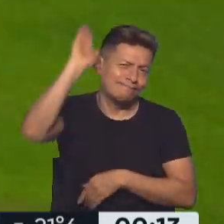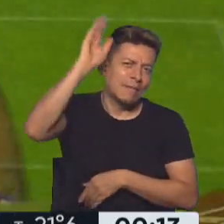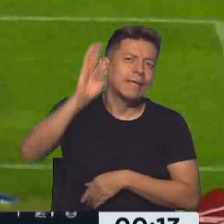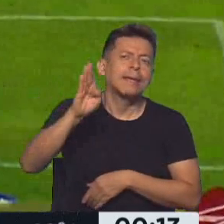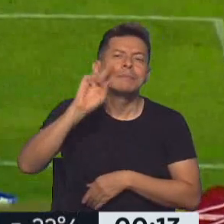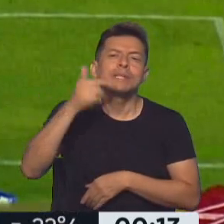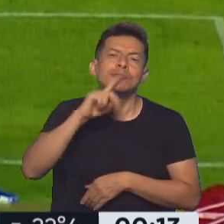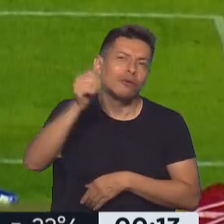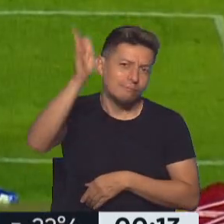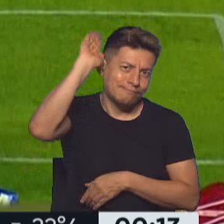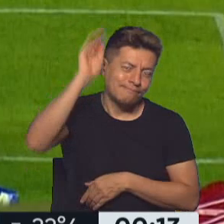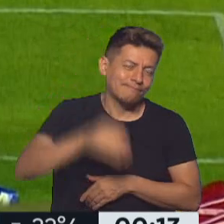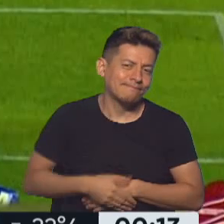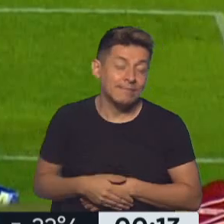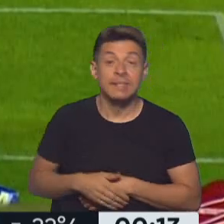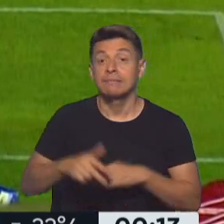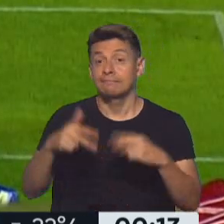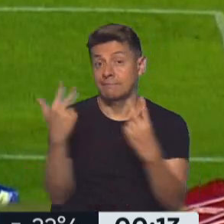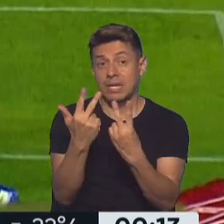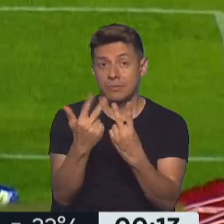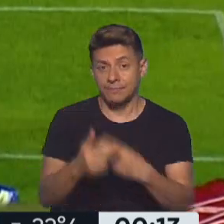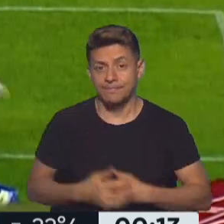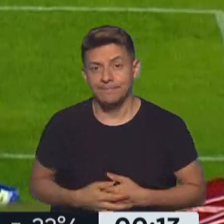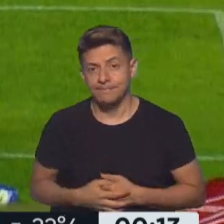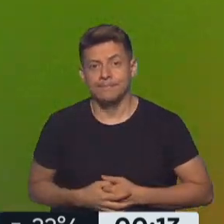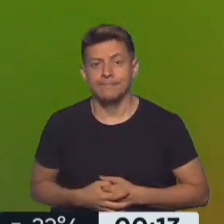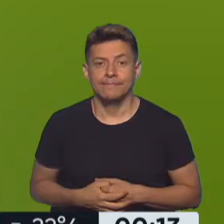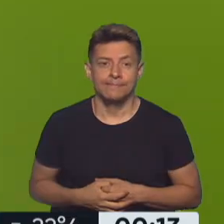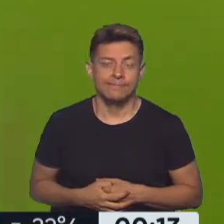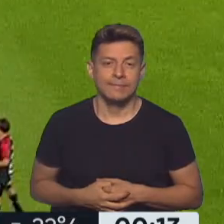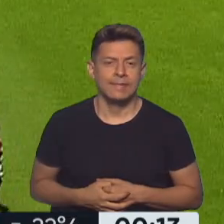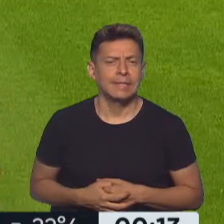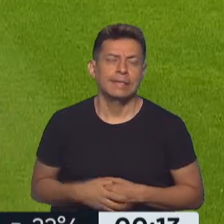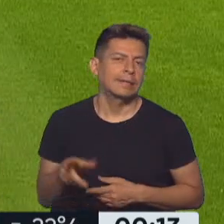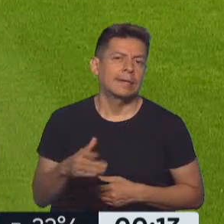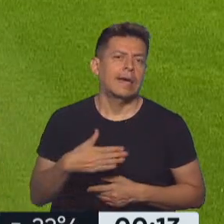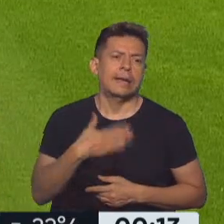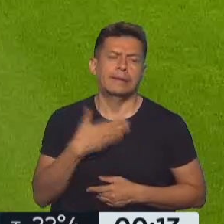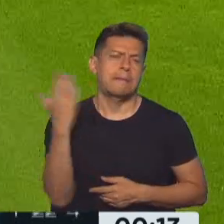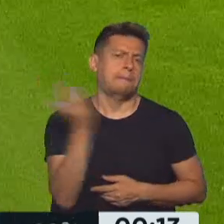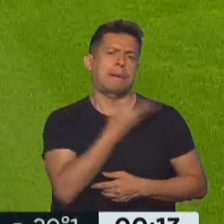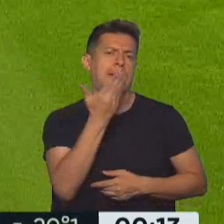más. Fue 3-2. Qué derrota Argentinos esta, lo que le cuesta, ¿eh?